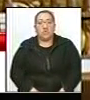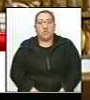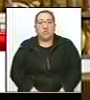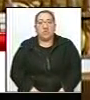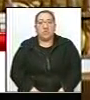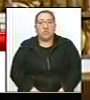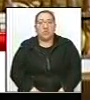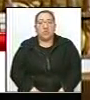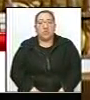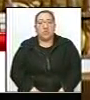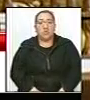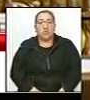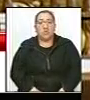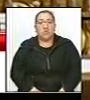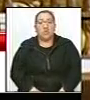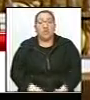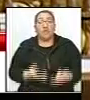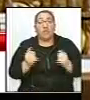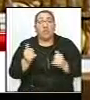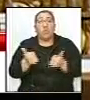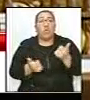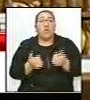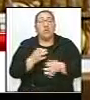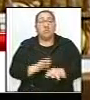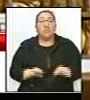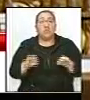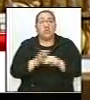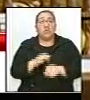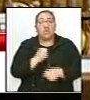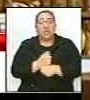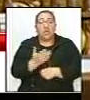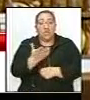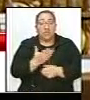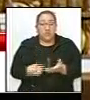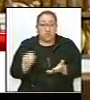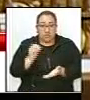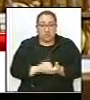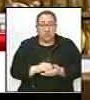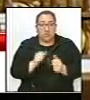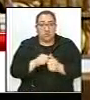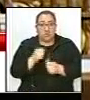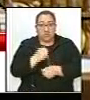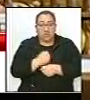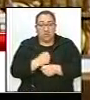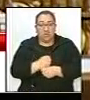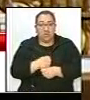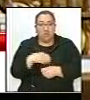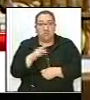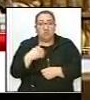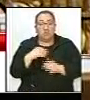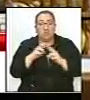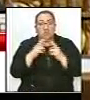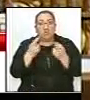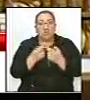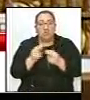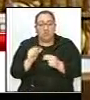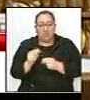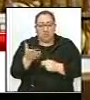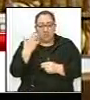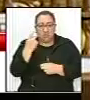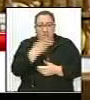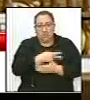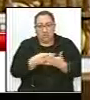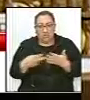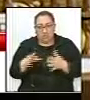tener el informe que nos permite determinar cuál sería la estrategia. Y adicionalmente a este tema, acabamos de tener una reunión hace dos